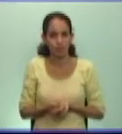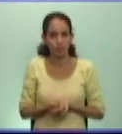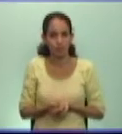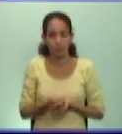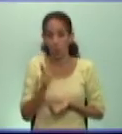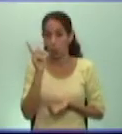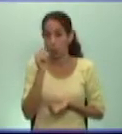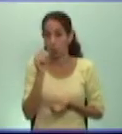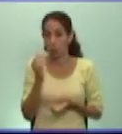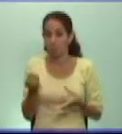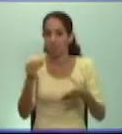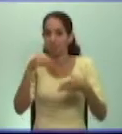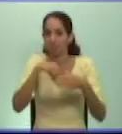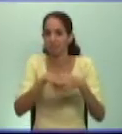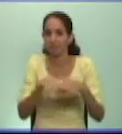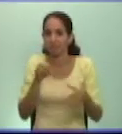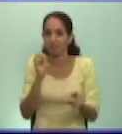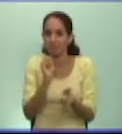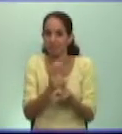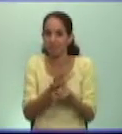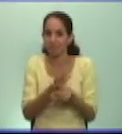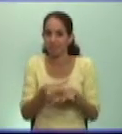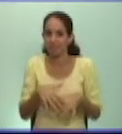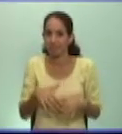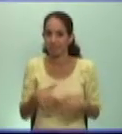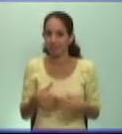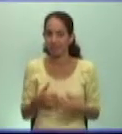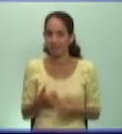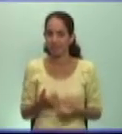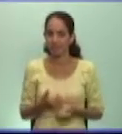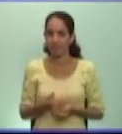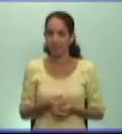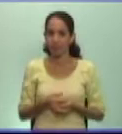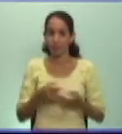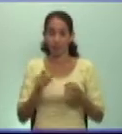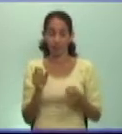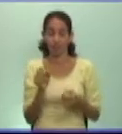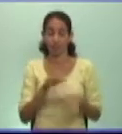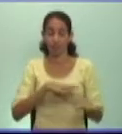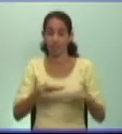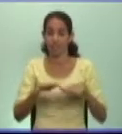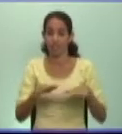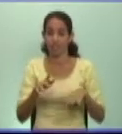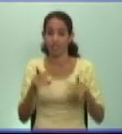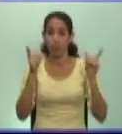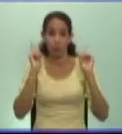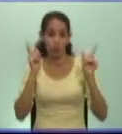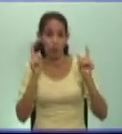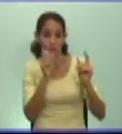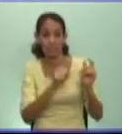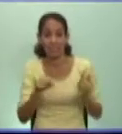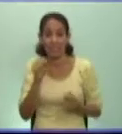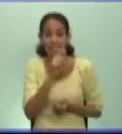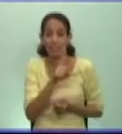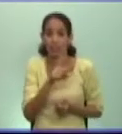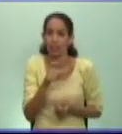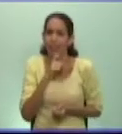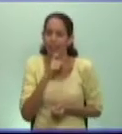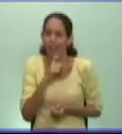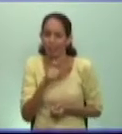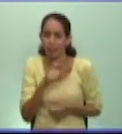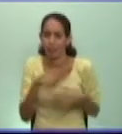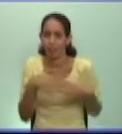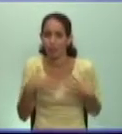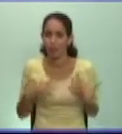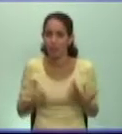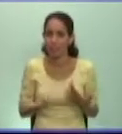plena crisis económica, donde la situación económica, política y social de Estados Unidos era bastante difícil. Uno de los